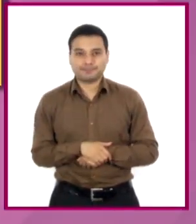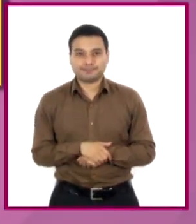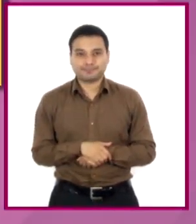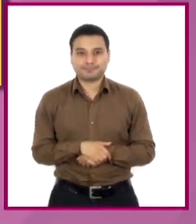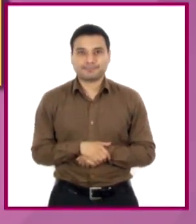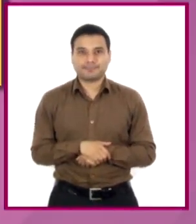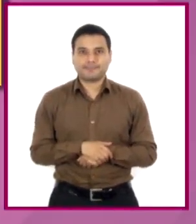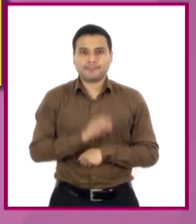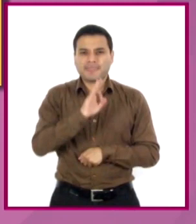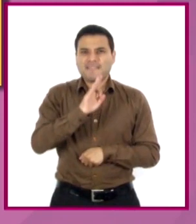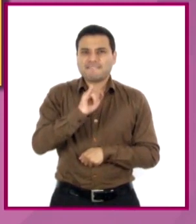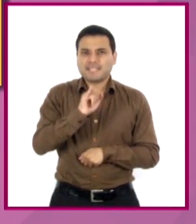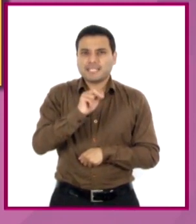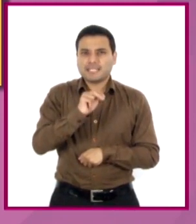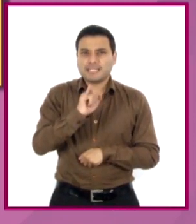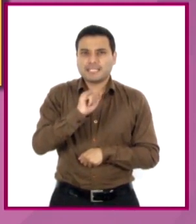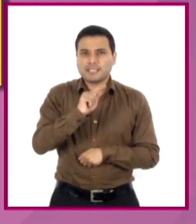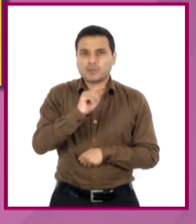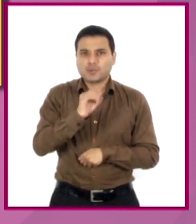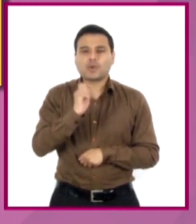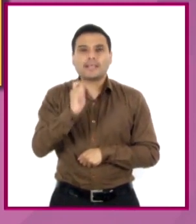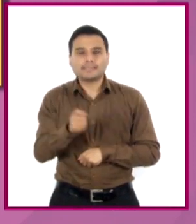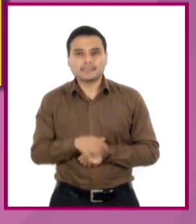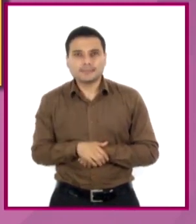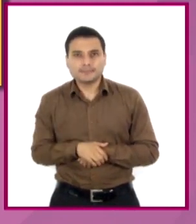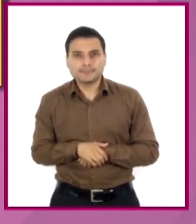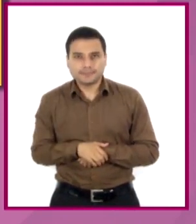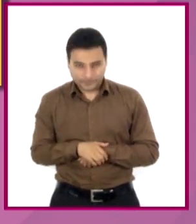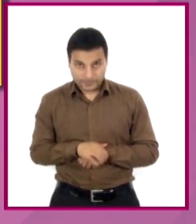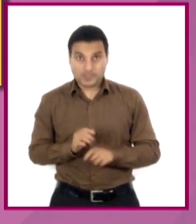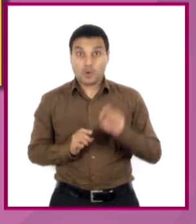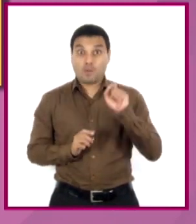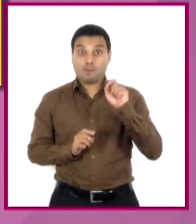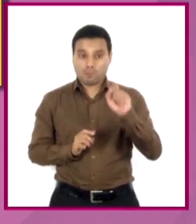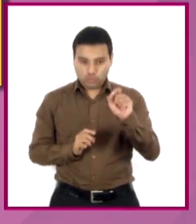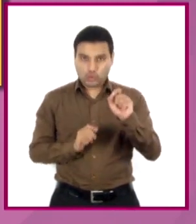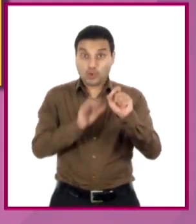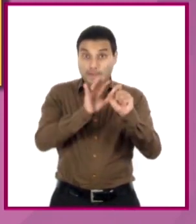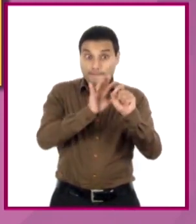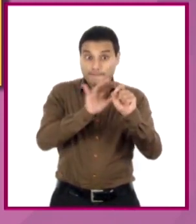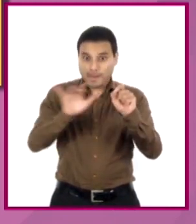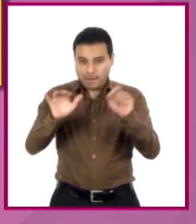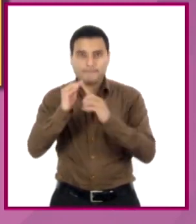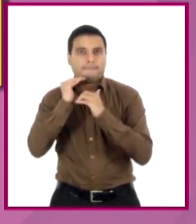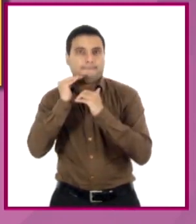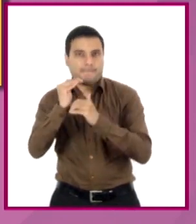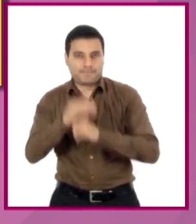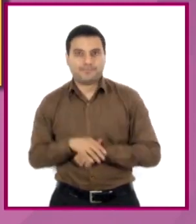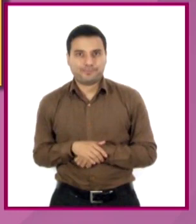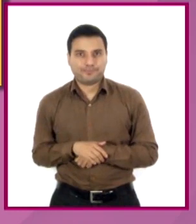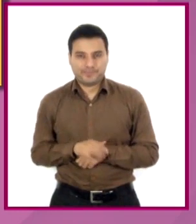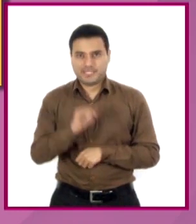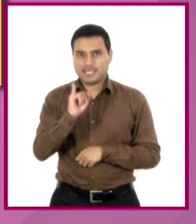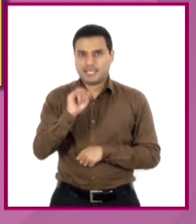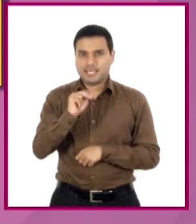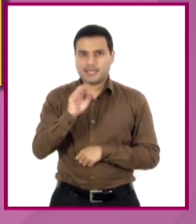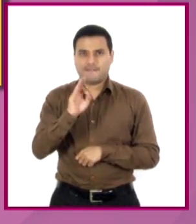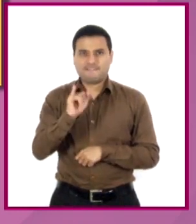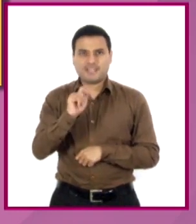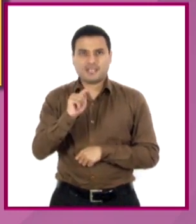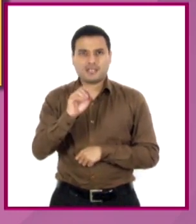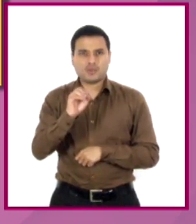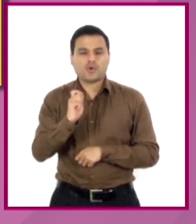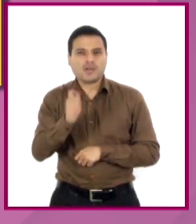Finita quiere decir que tiene una cantidad definida de decimales. Infinita, que